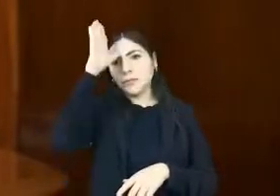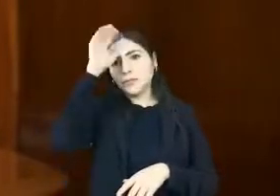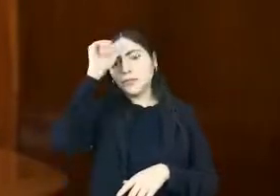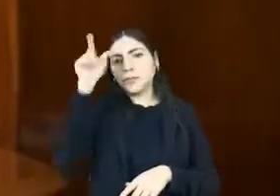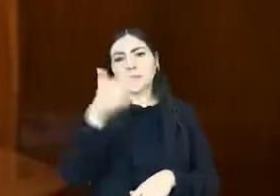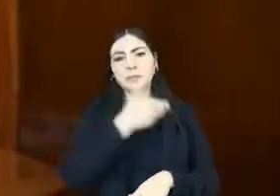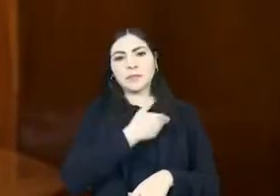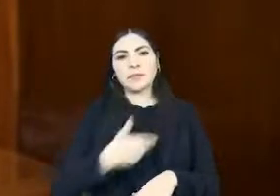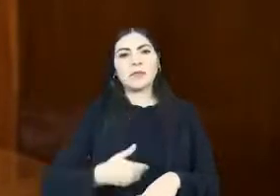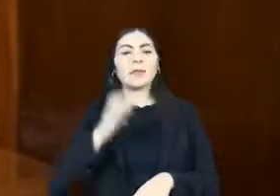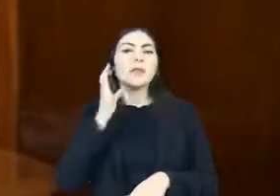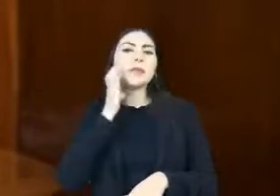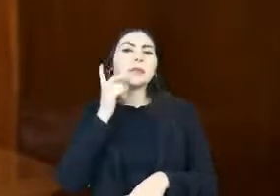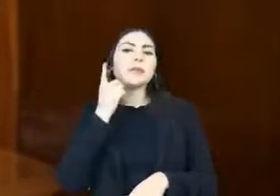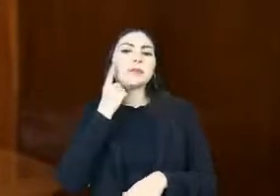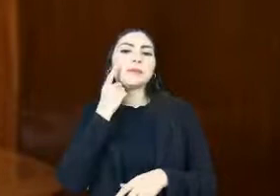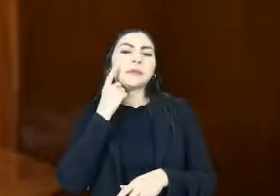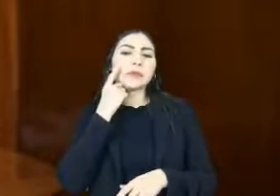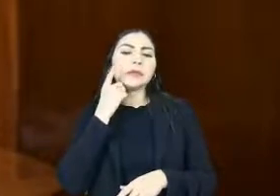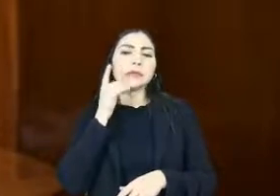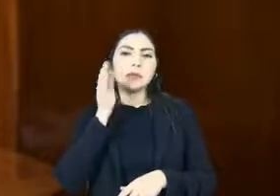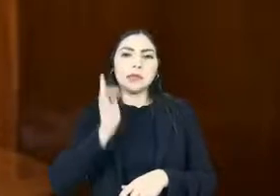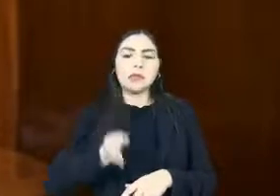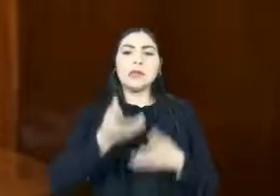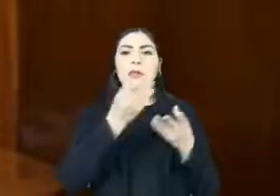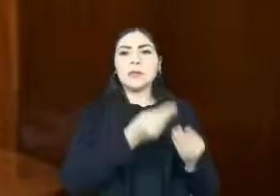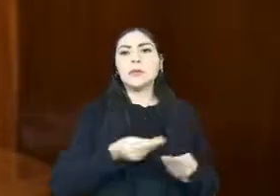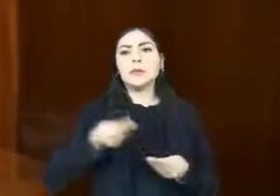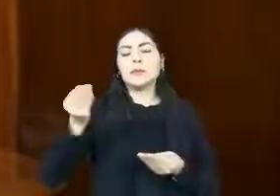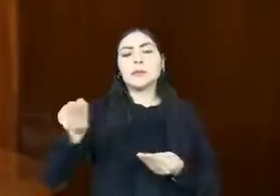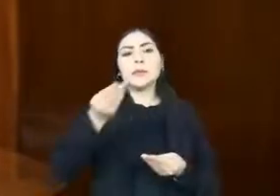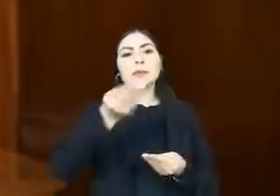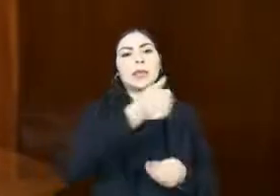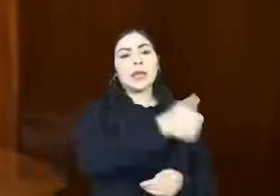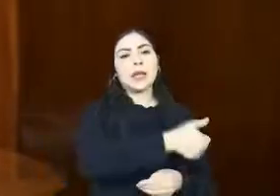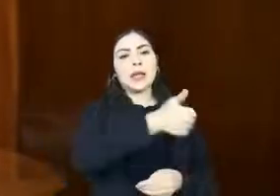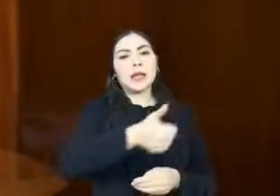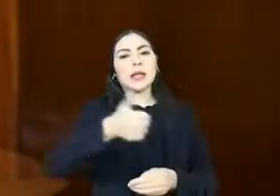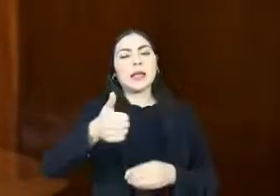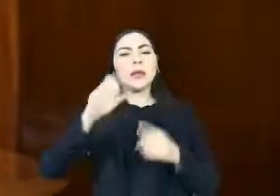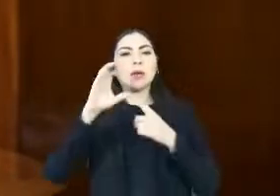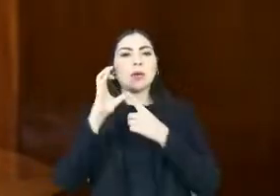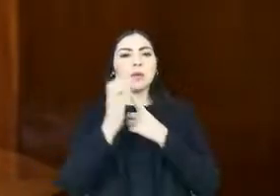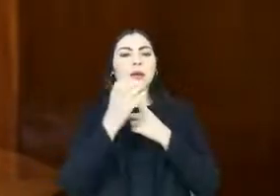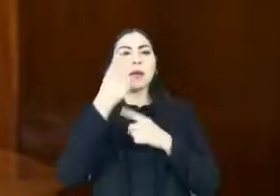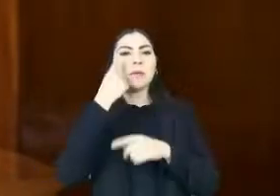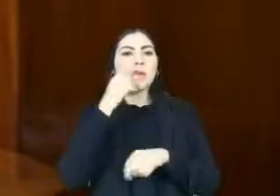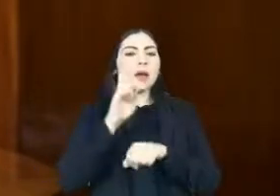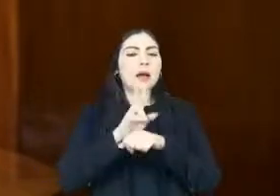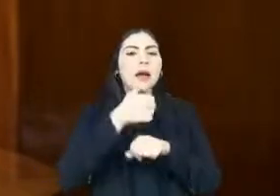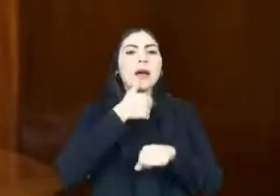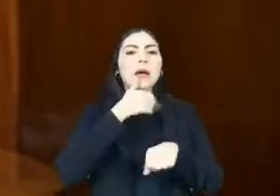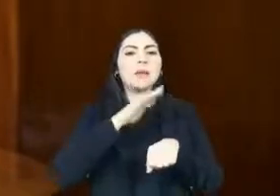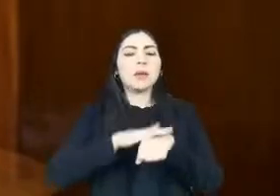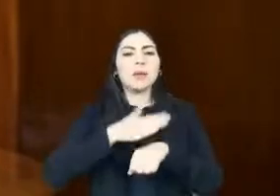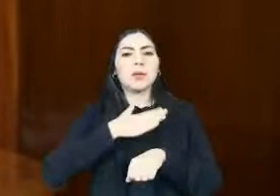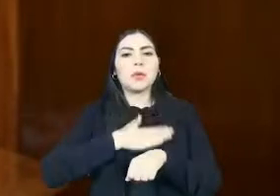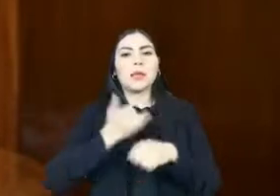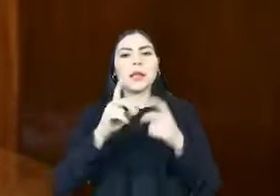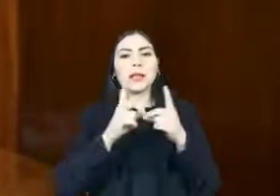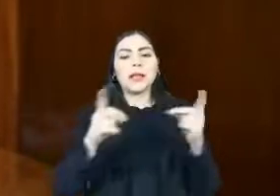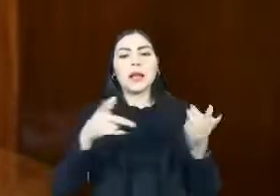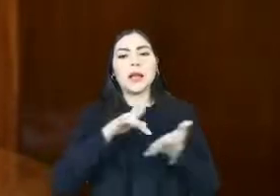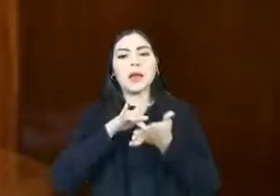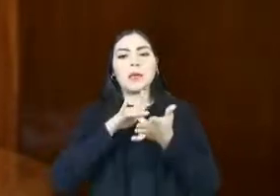fue remitida las comisiones legislativas de procuración y administración de justicia y de desarrollo y apoyo